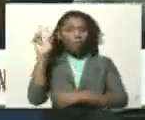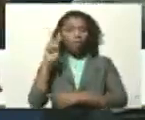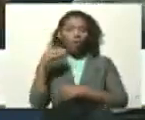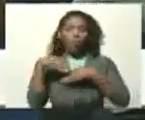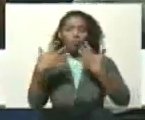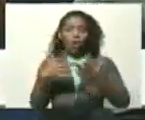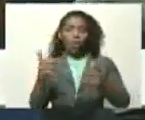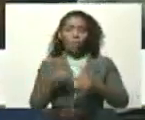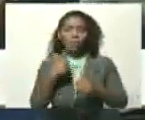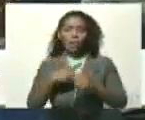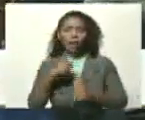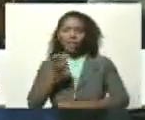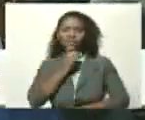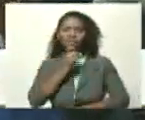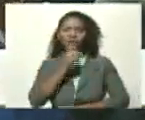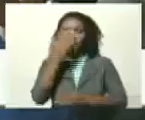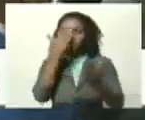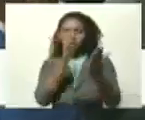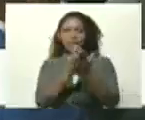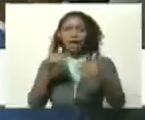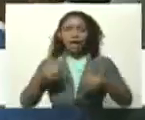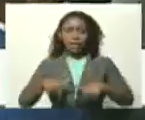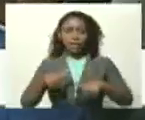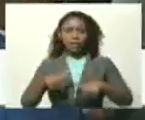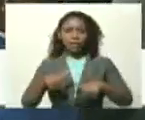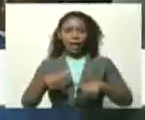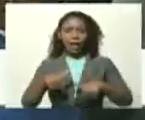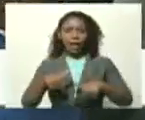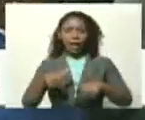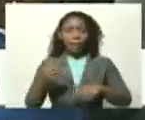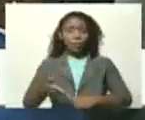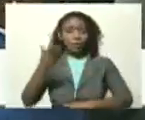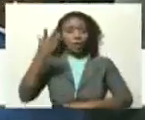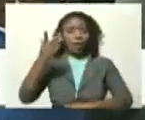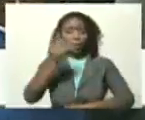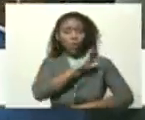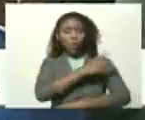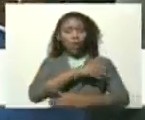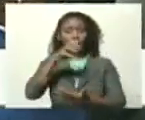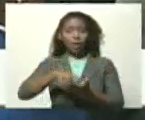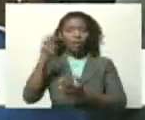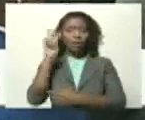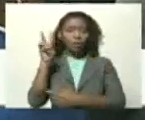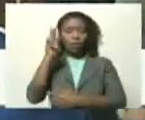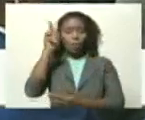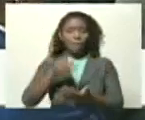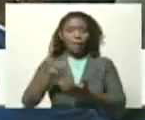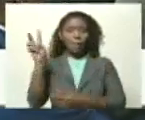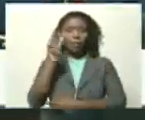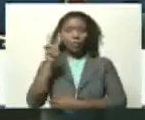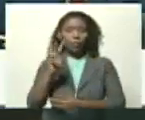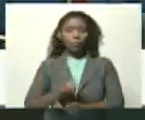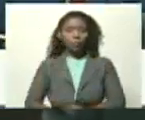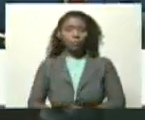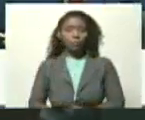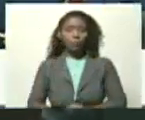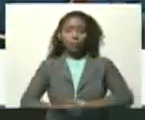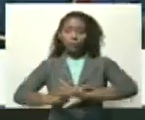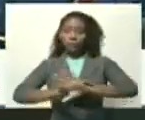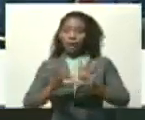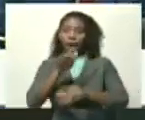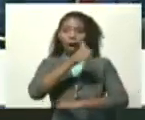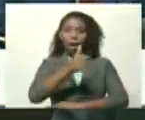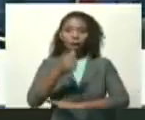los principales desafíos que enfrentará este importante poder del Estado venezolano durante el 2022. Ya cada